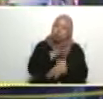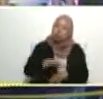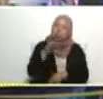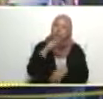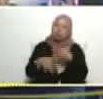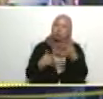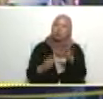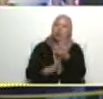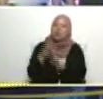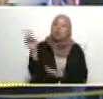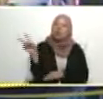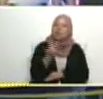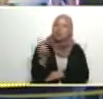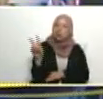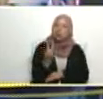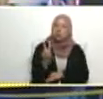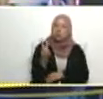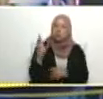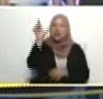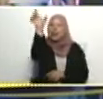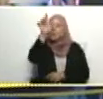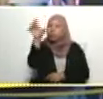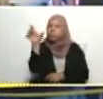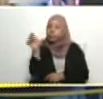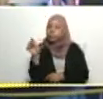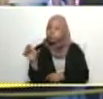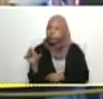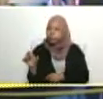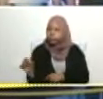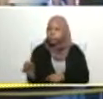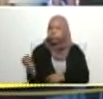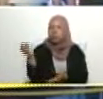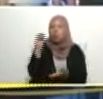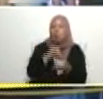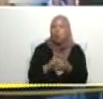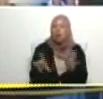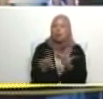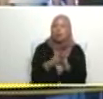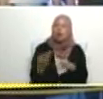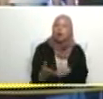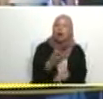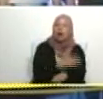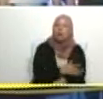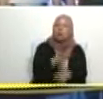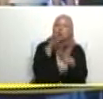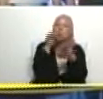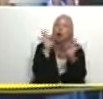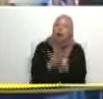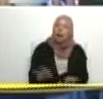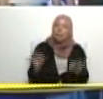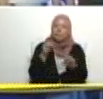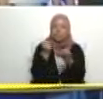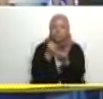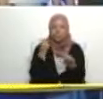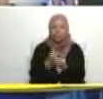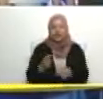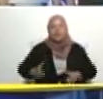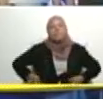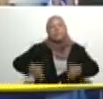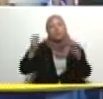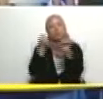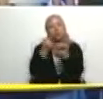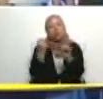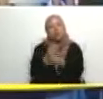la recuperación de la Guayana Esequiba. Todo lo anterior, sin duda alguna, permitirá